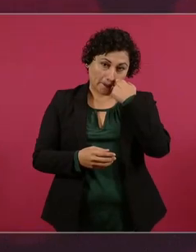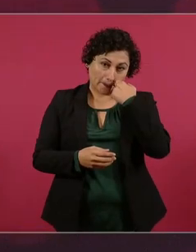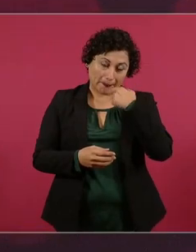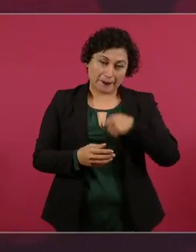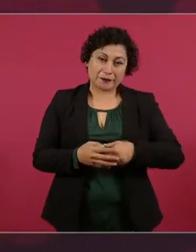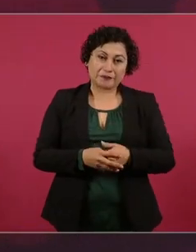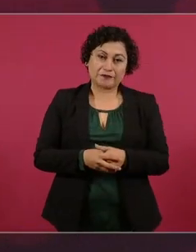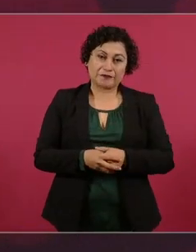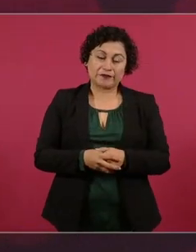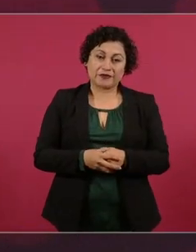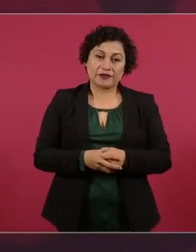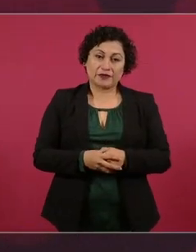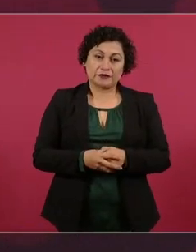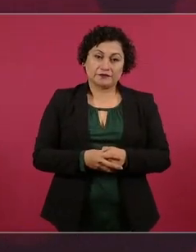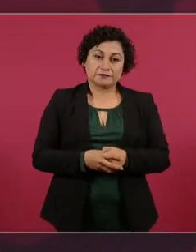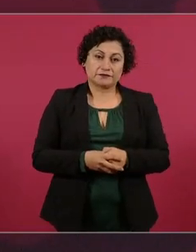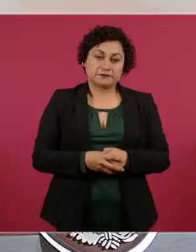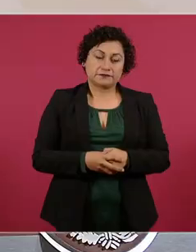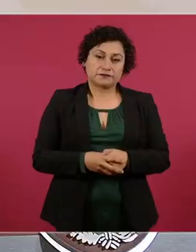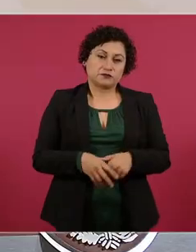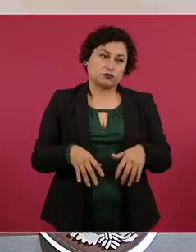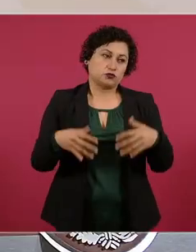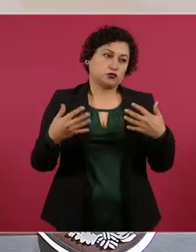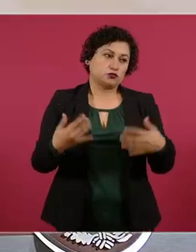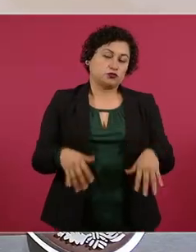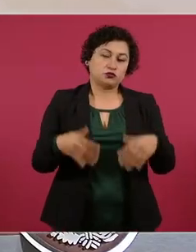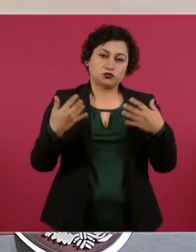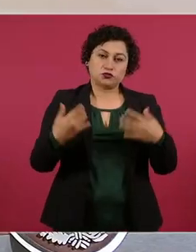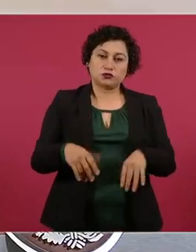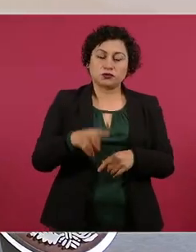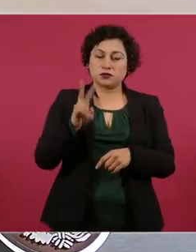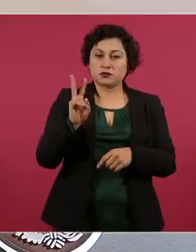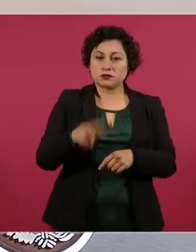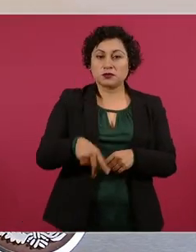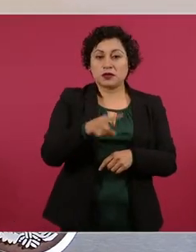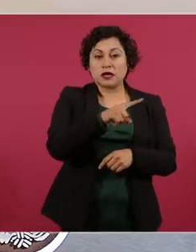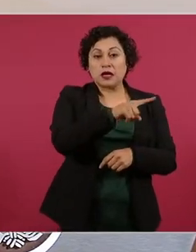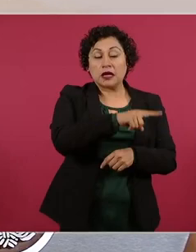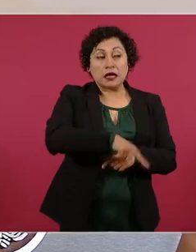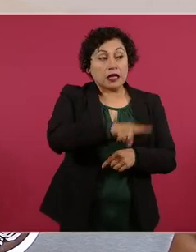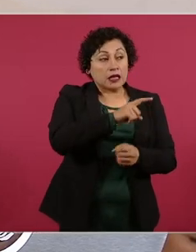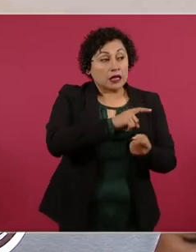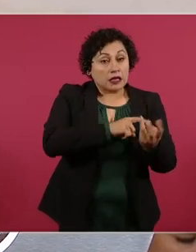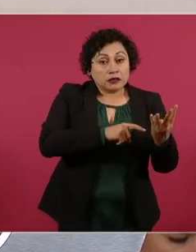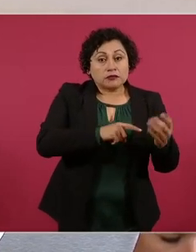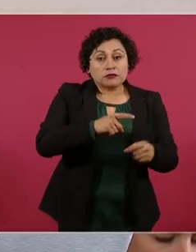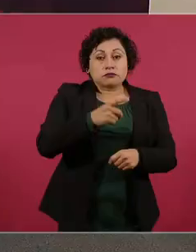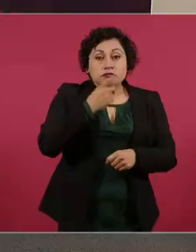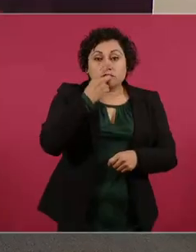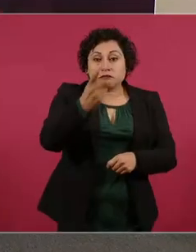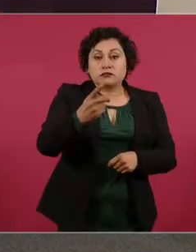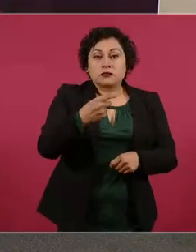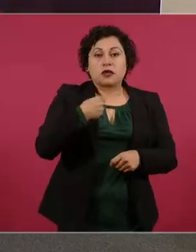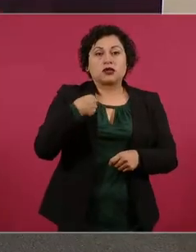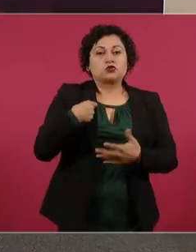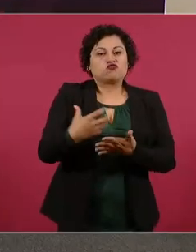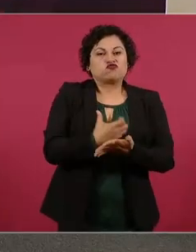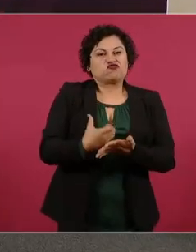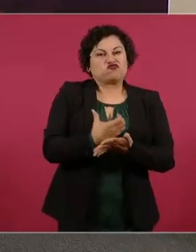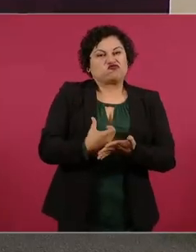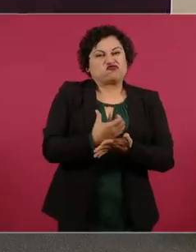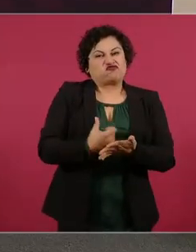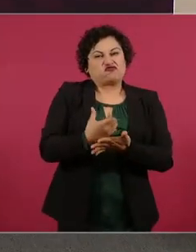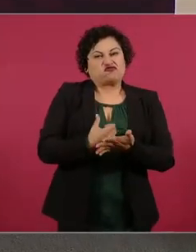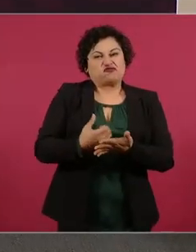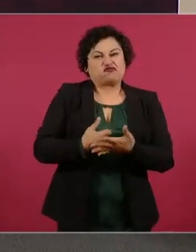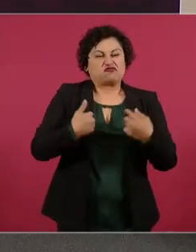se apegan a la máxima de que hay que triunfar a toda costa, sin